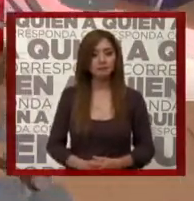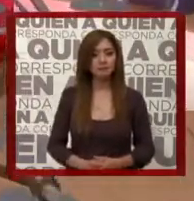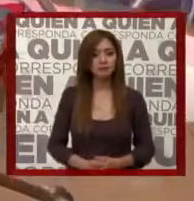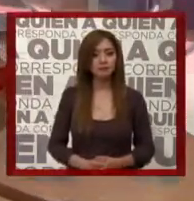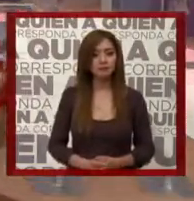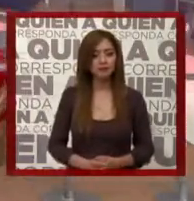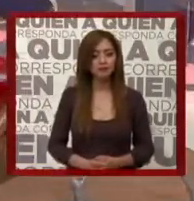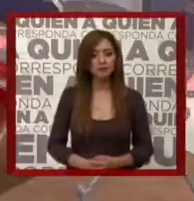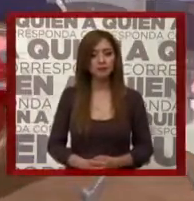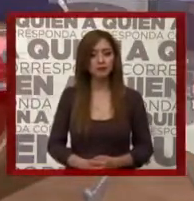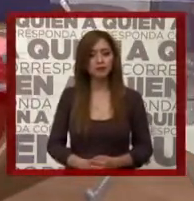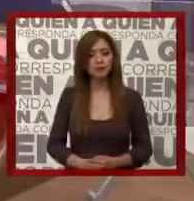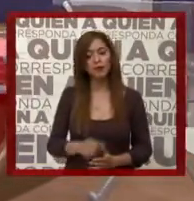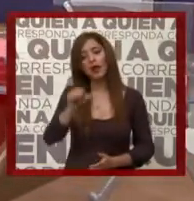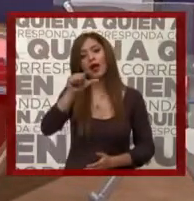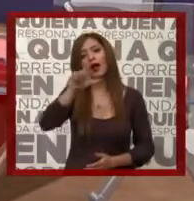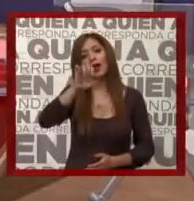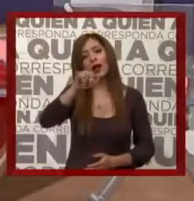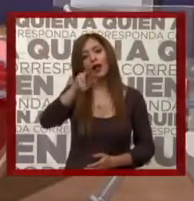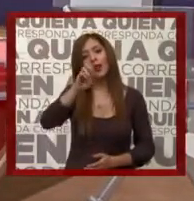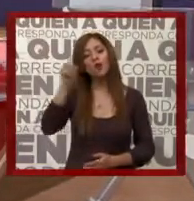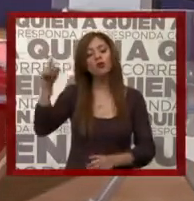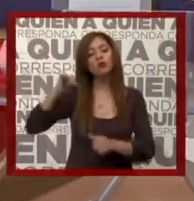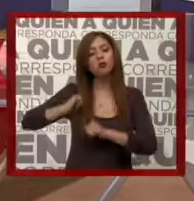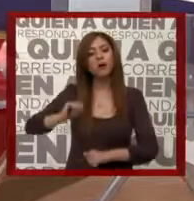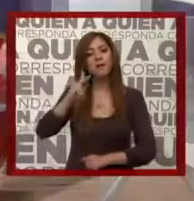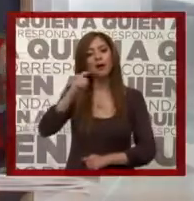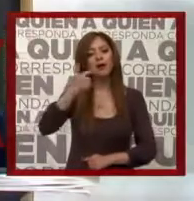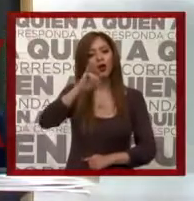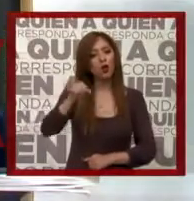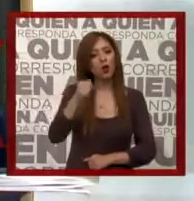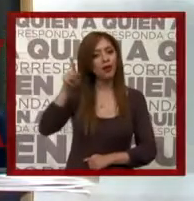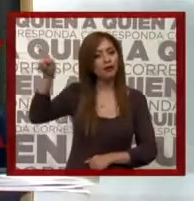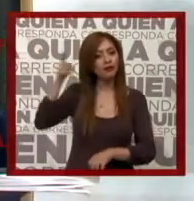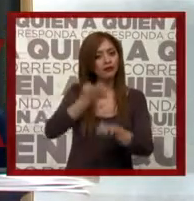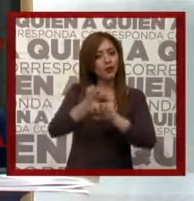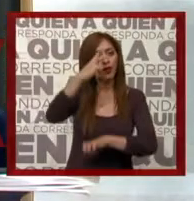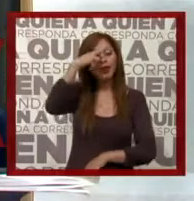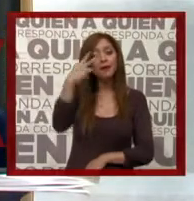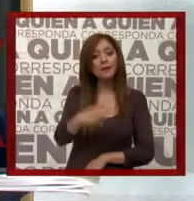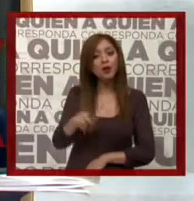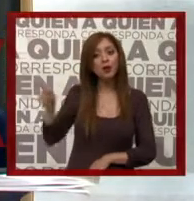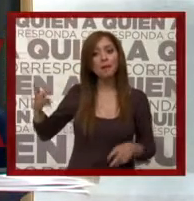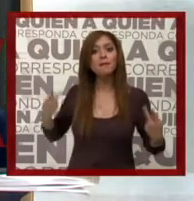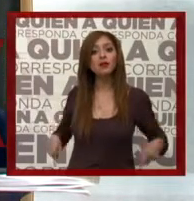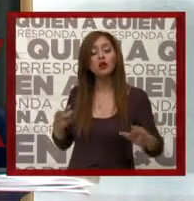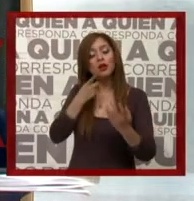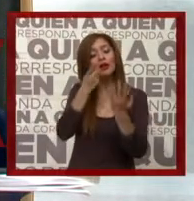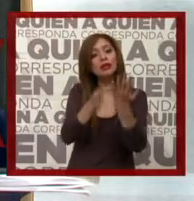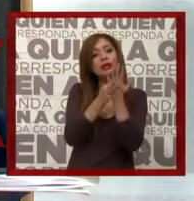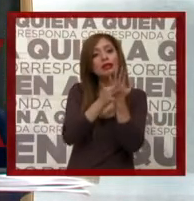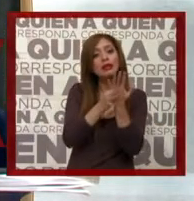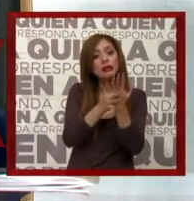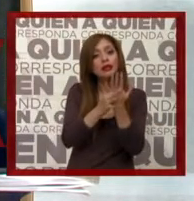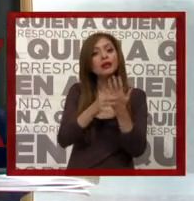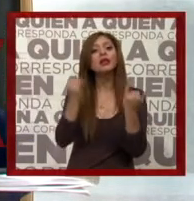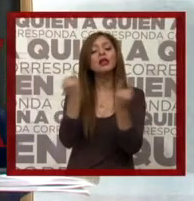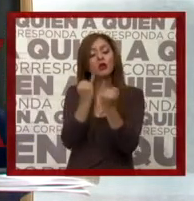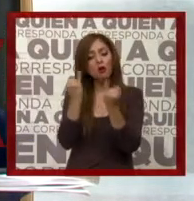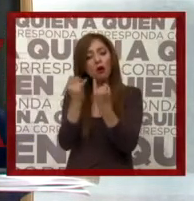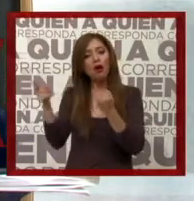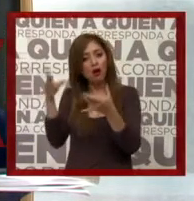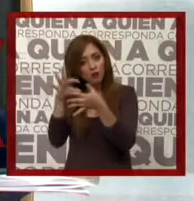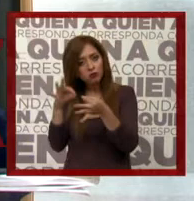Bueno, Alejandro Gómez Sánchez, Procurador General de Justicia del Estado de México, quien ha sido el afectado y la denuncia de robo presenta, también nos